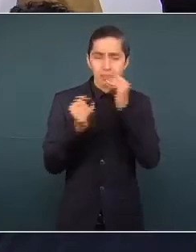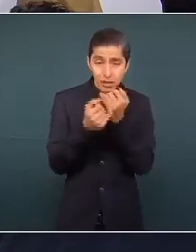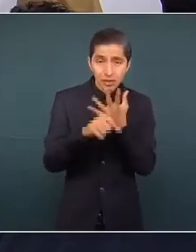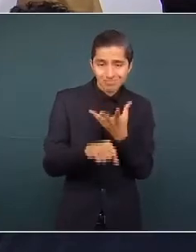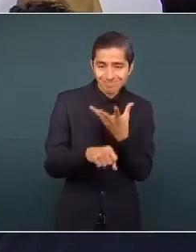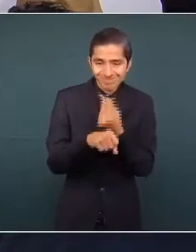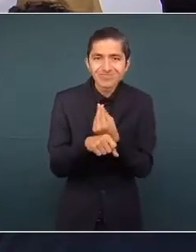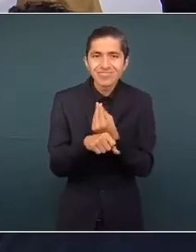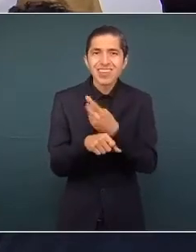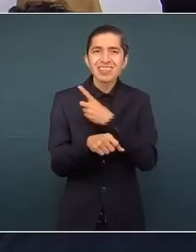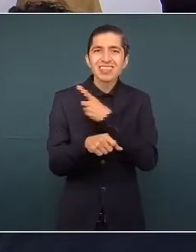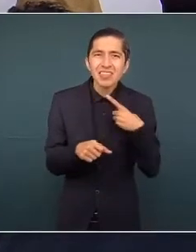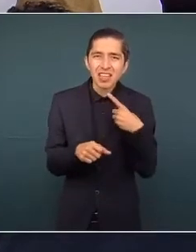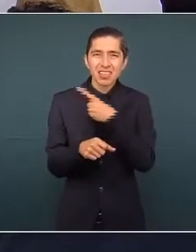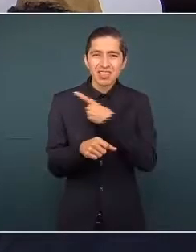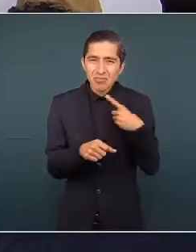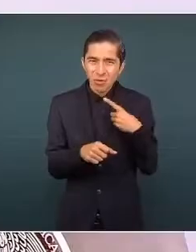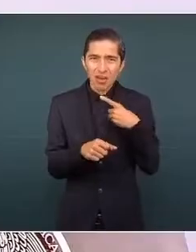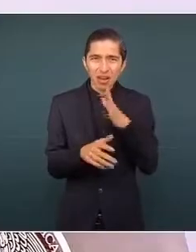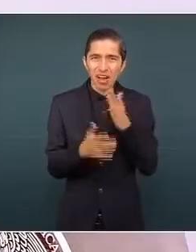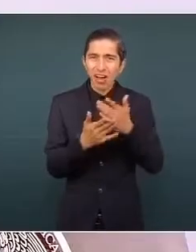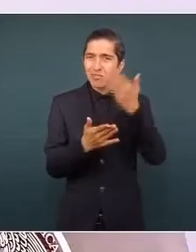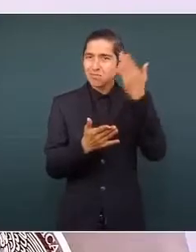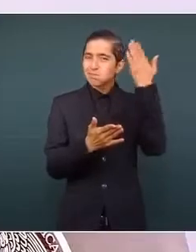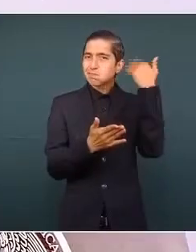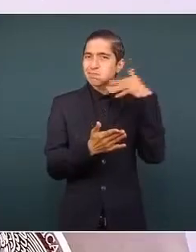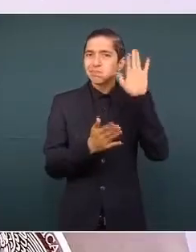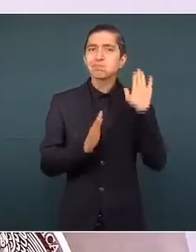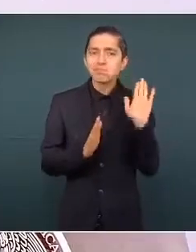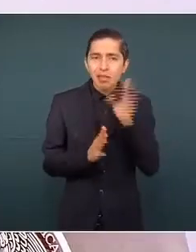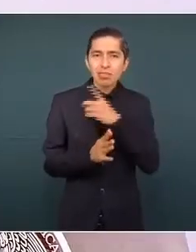Reestructuramos las deudas que estaban muy